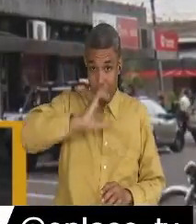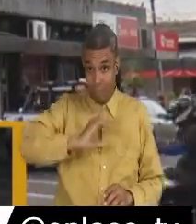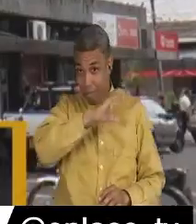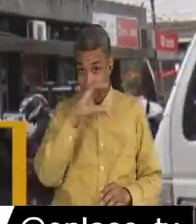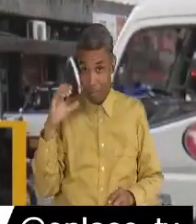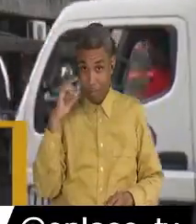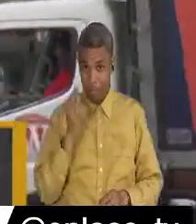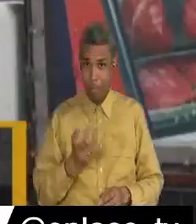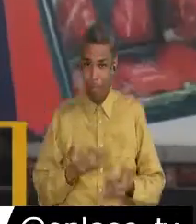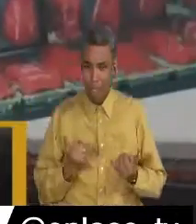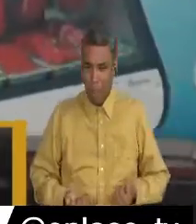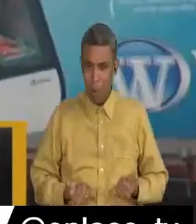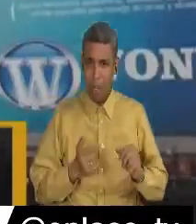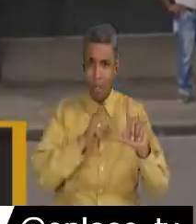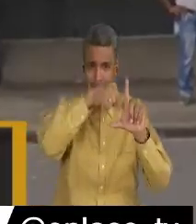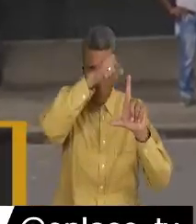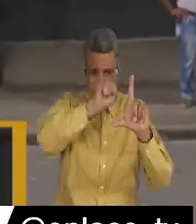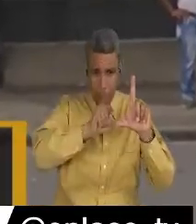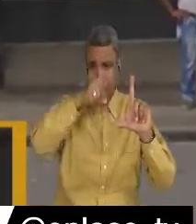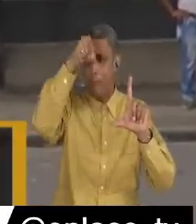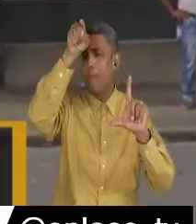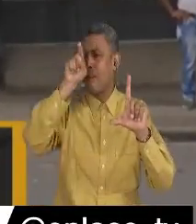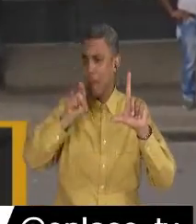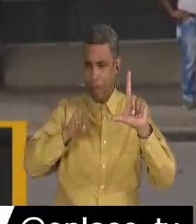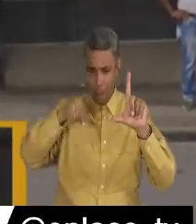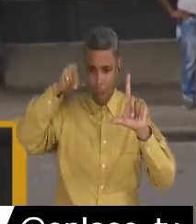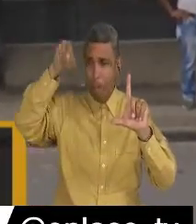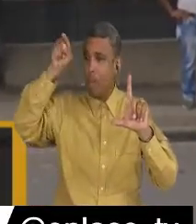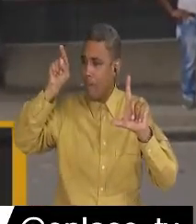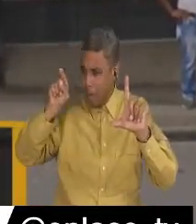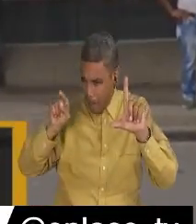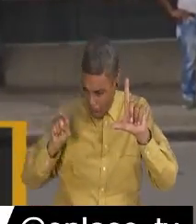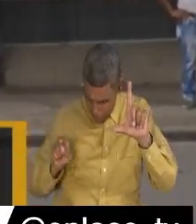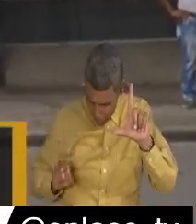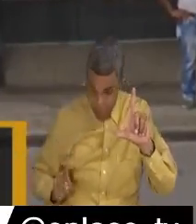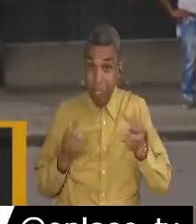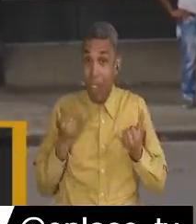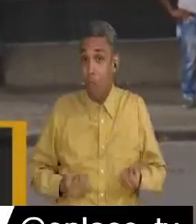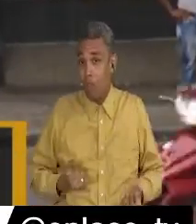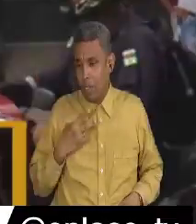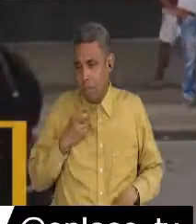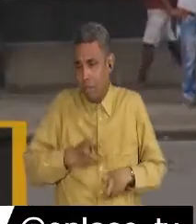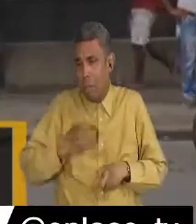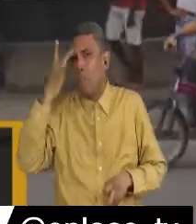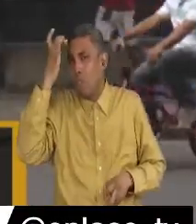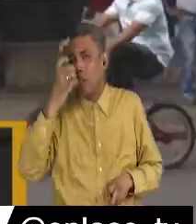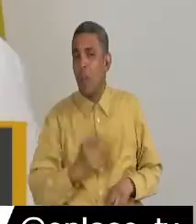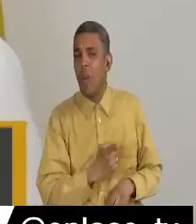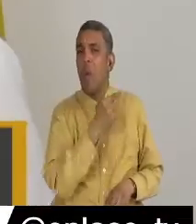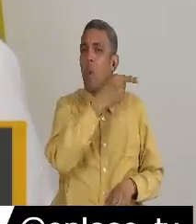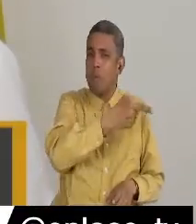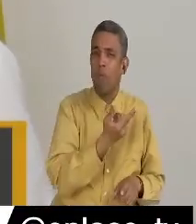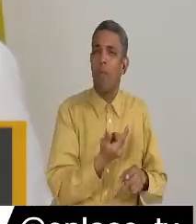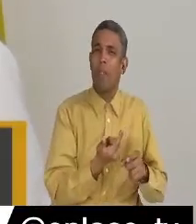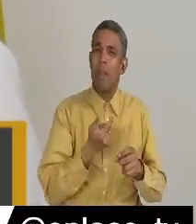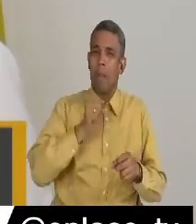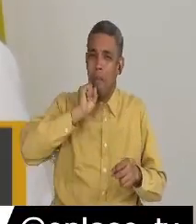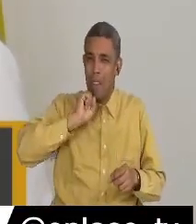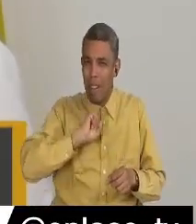reflejo del decaimiento y de la desaceleración económica que vive la ciudad. Pero